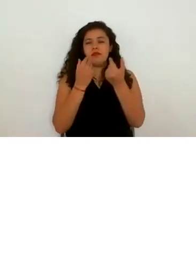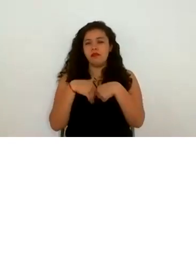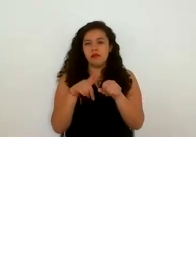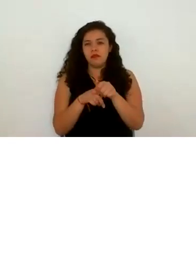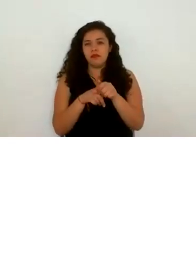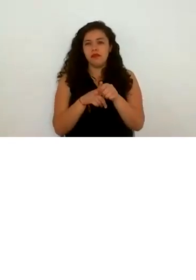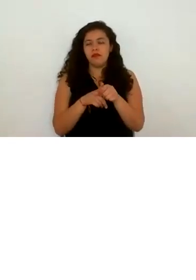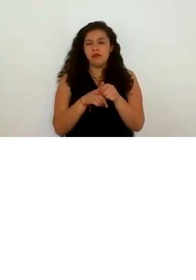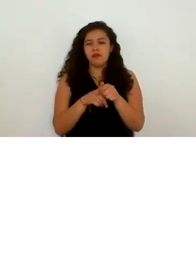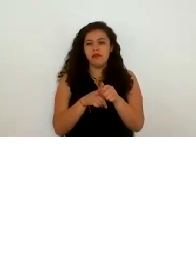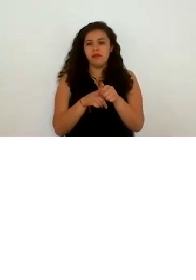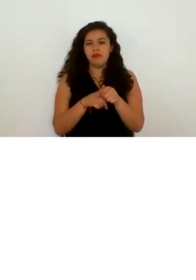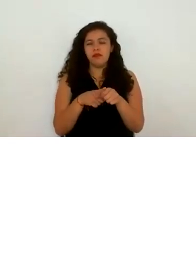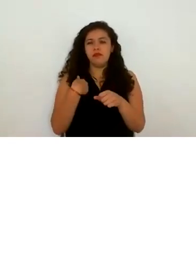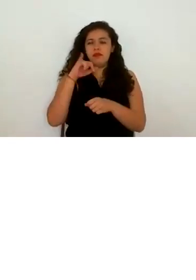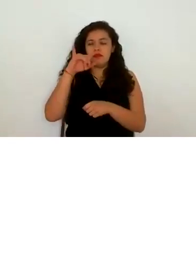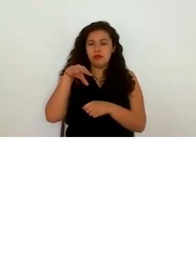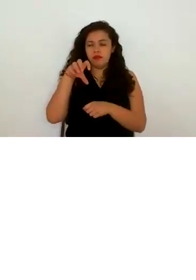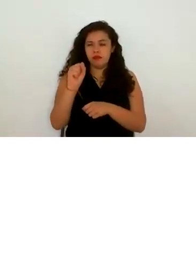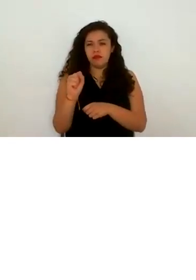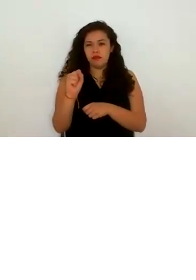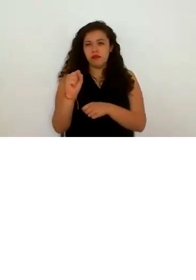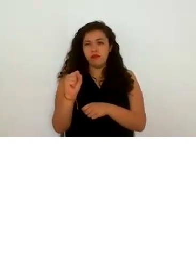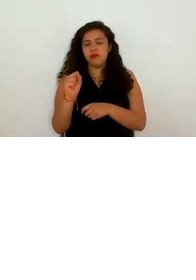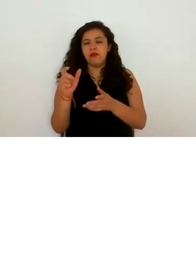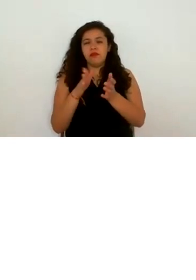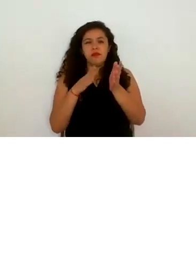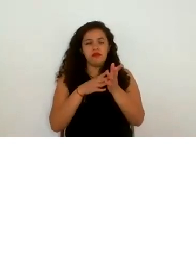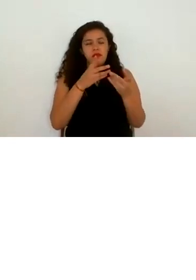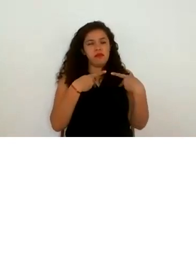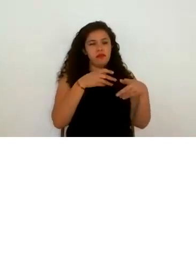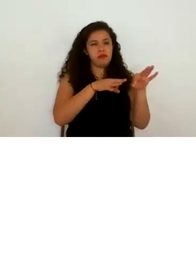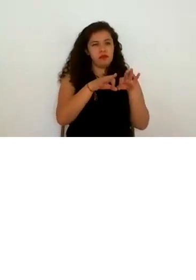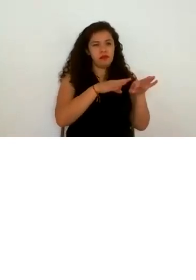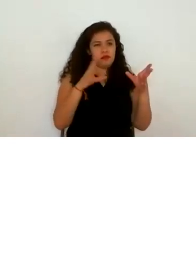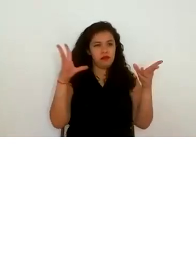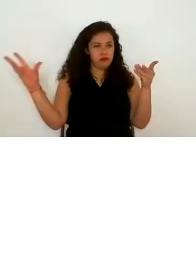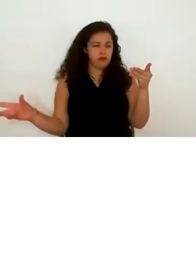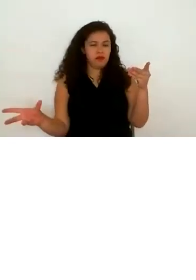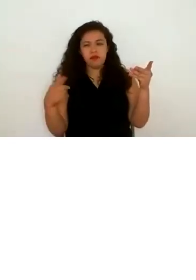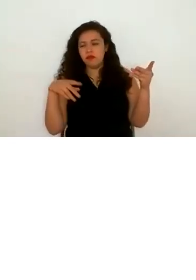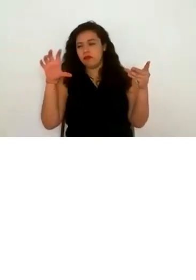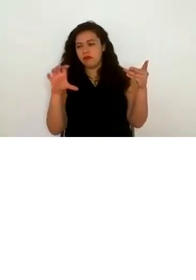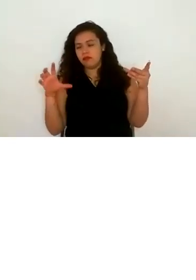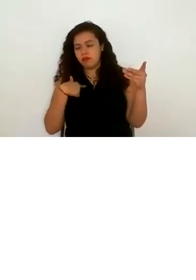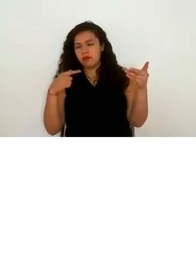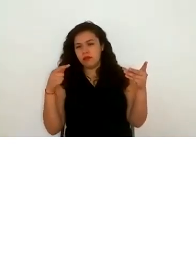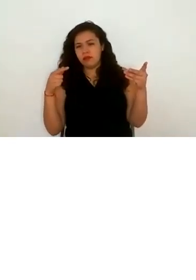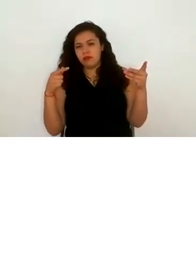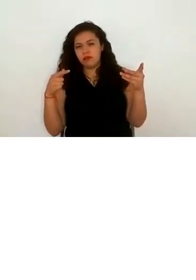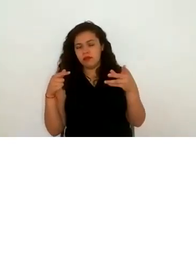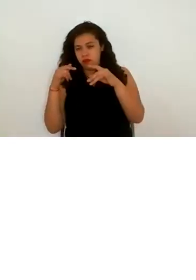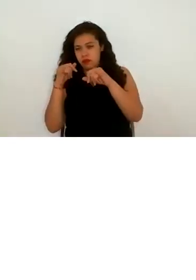de alta en el IMSS, adjunto al expediente del trabajador, el expediente electrónico, adjunto